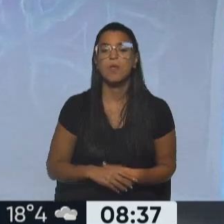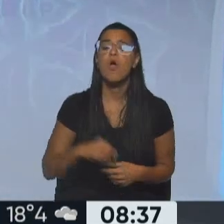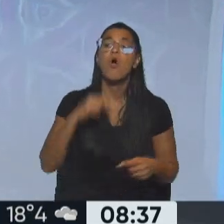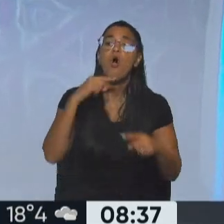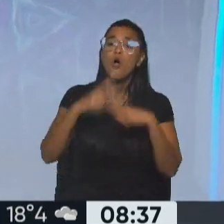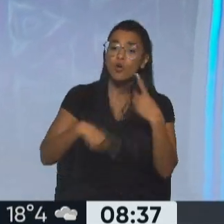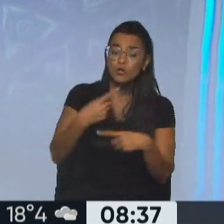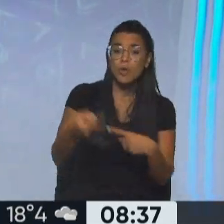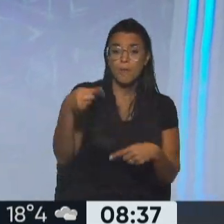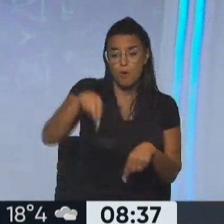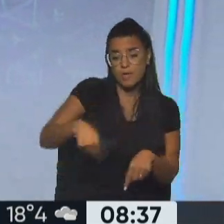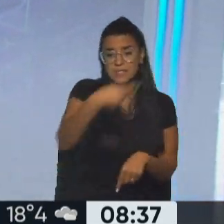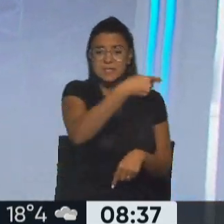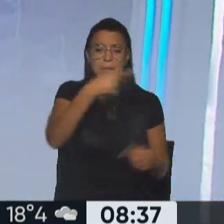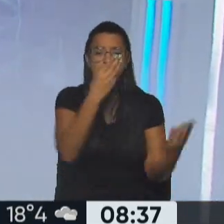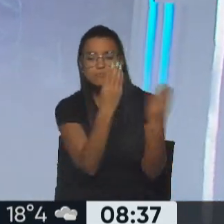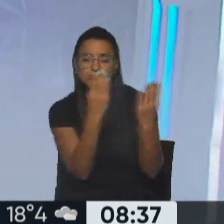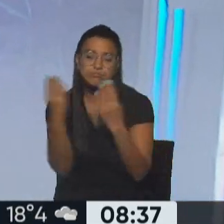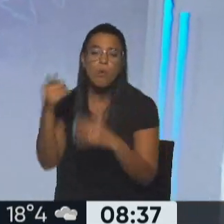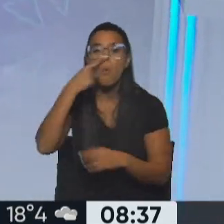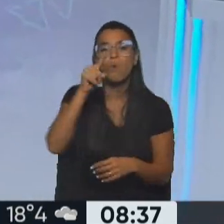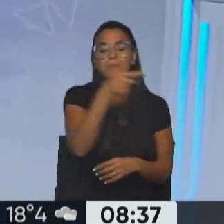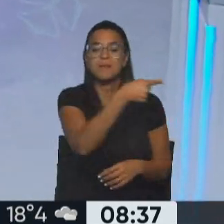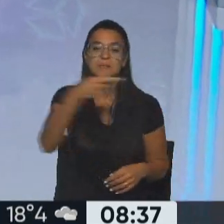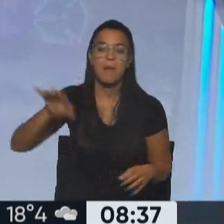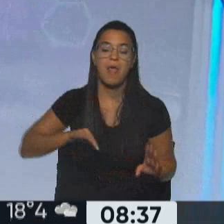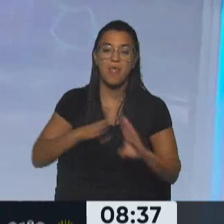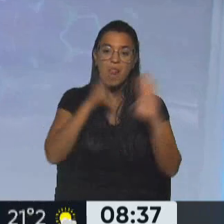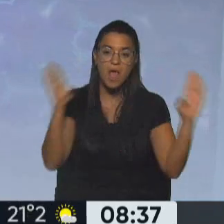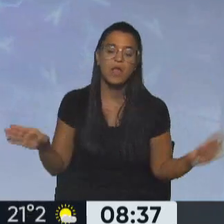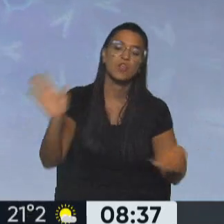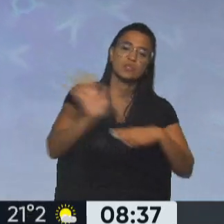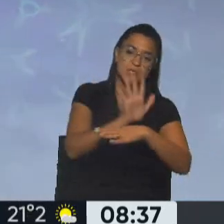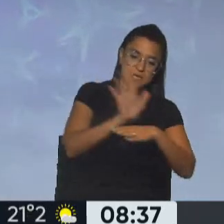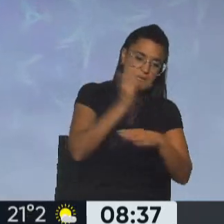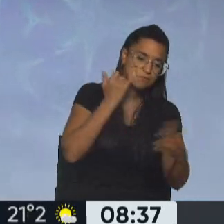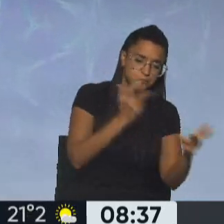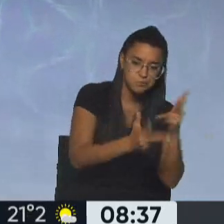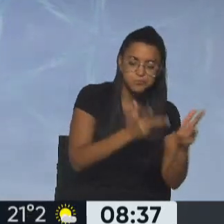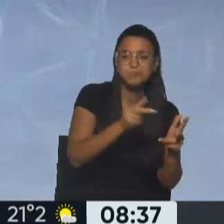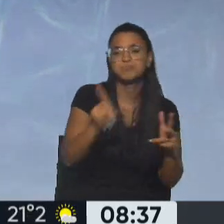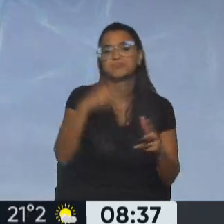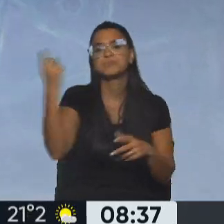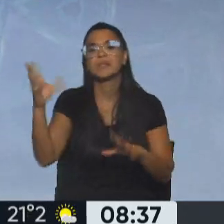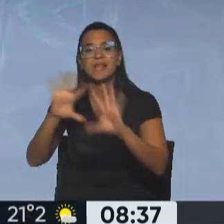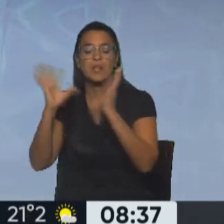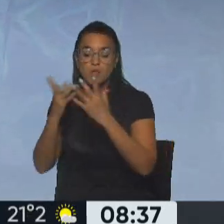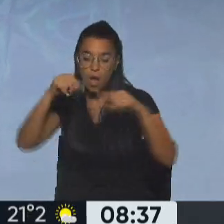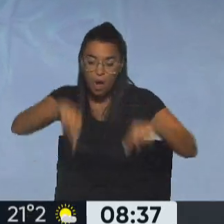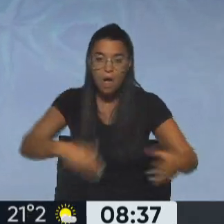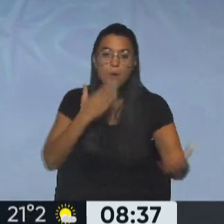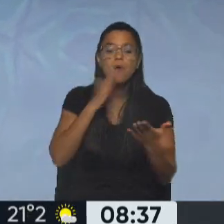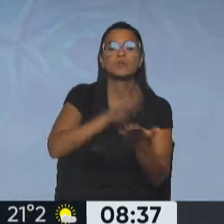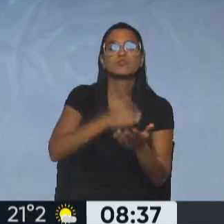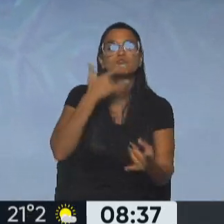Continuamos con la semana de balances en la última semana del año. Ya estuvimos hablando del cine argentino, del cine internacional. ¿Por qué no hablar de los